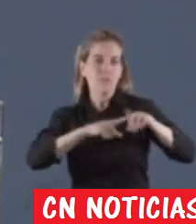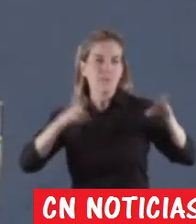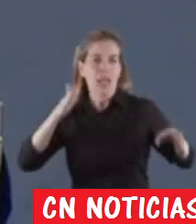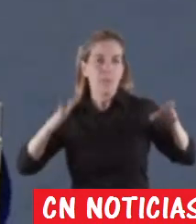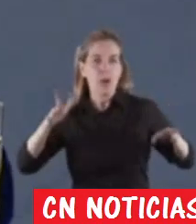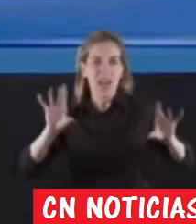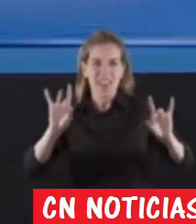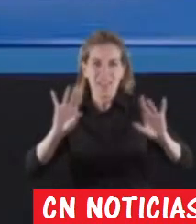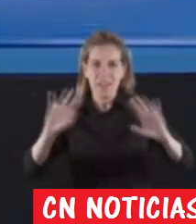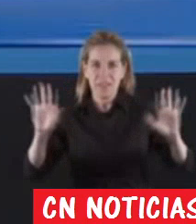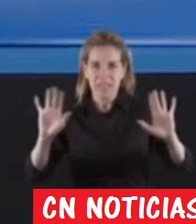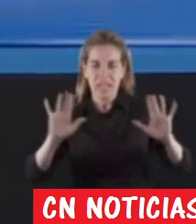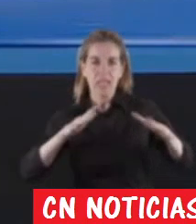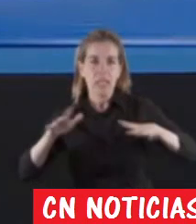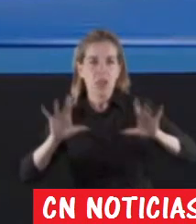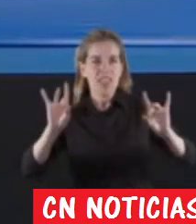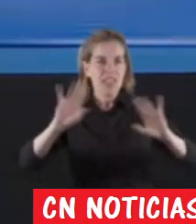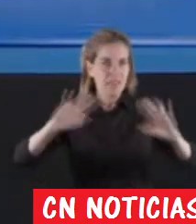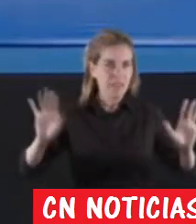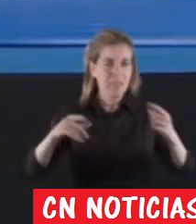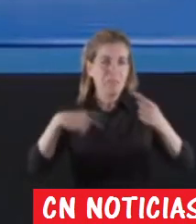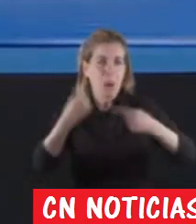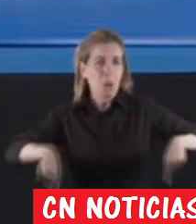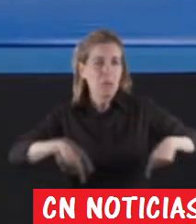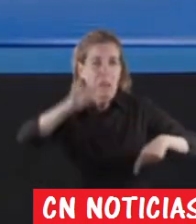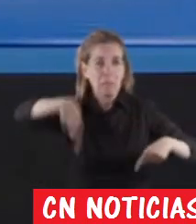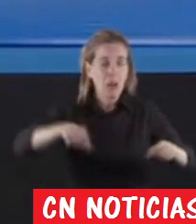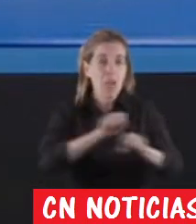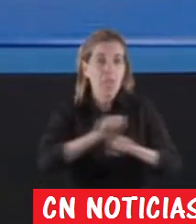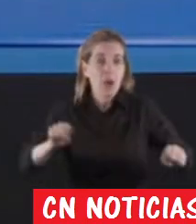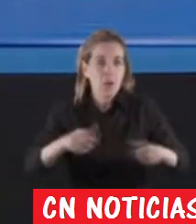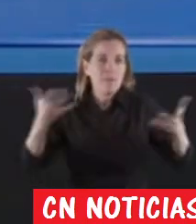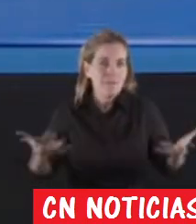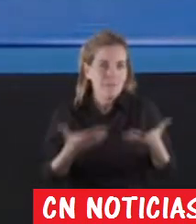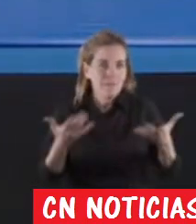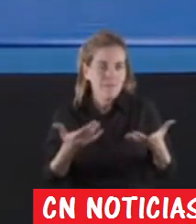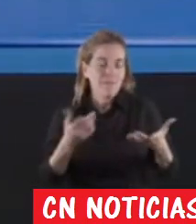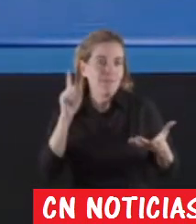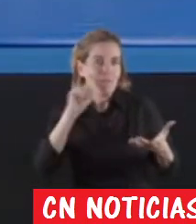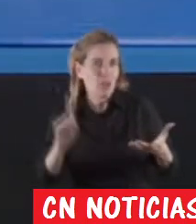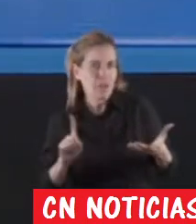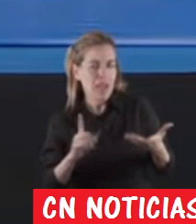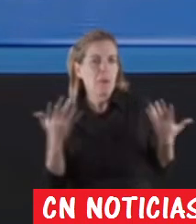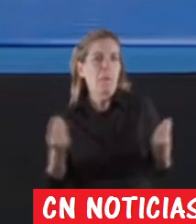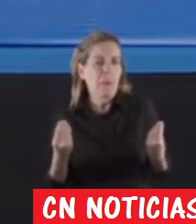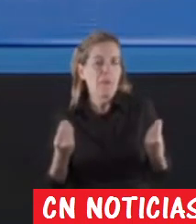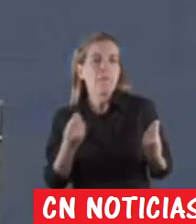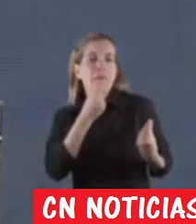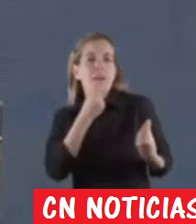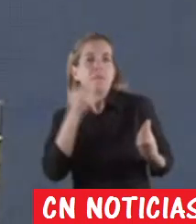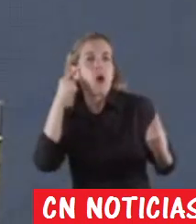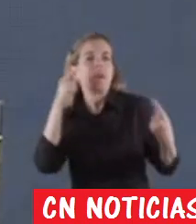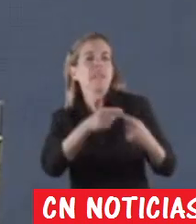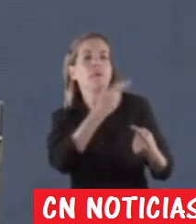un tiempo muy difícil, asignado inclusive por cosas que no esperábamos que ocurrieran. No estaba en ningún plan de gobierno que